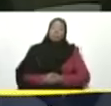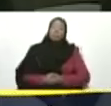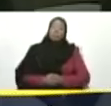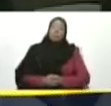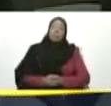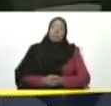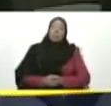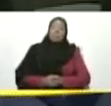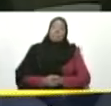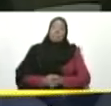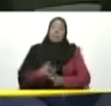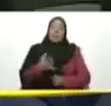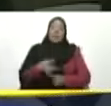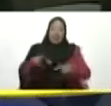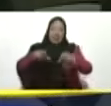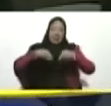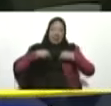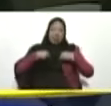tomó la bandera de Bolívar